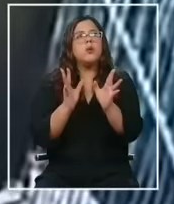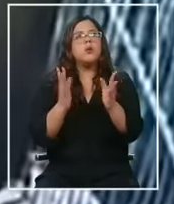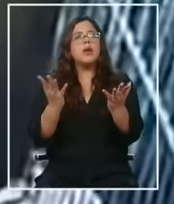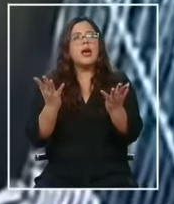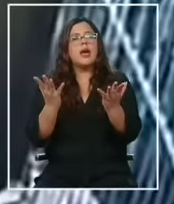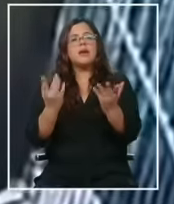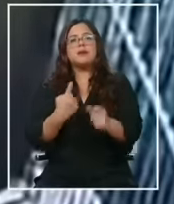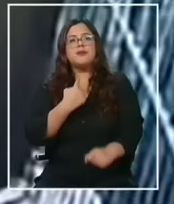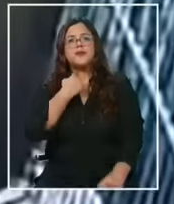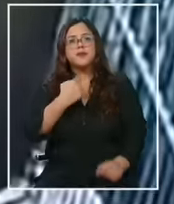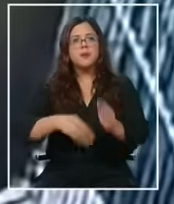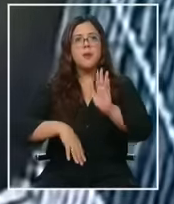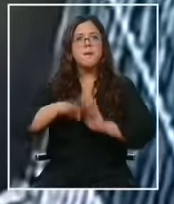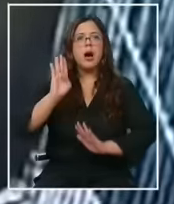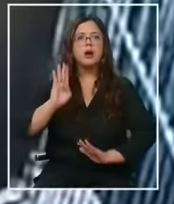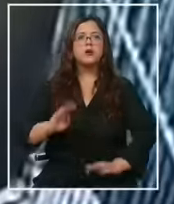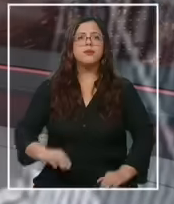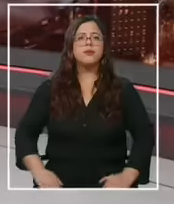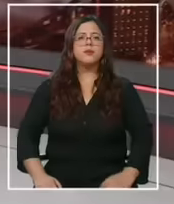una tragedia.